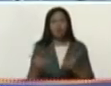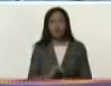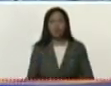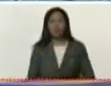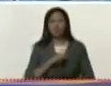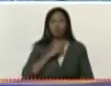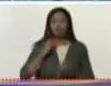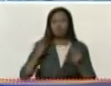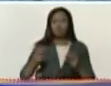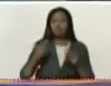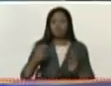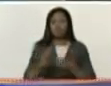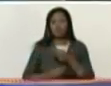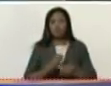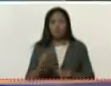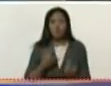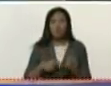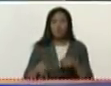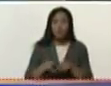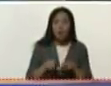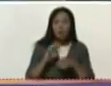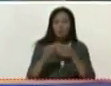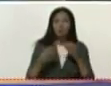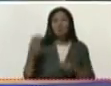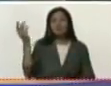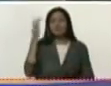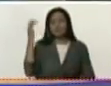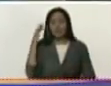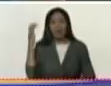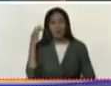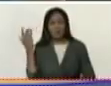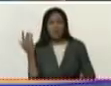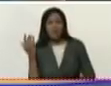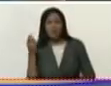¿Cómo se bate, verdad, con cal? ¿Saben, verdad, Blanca?